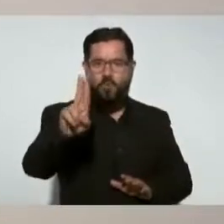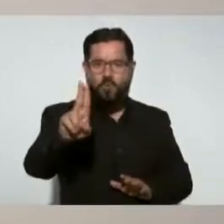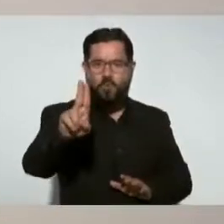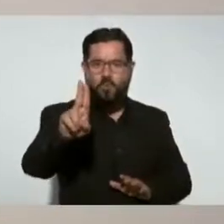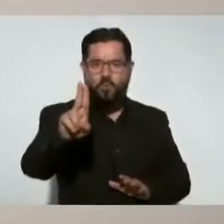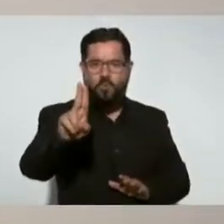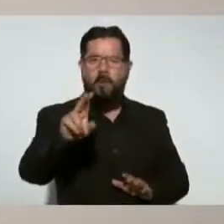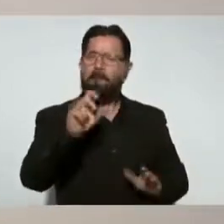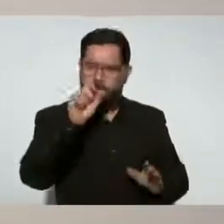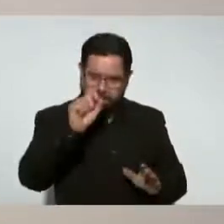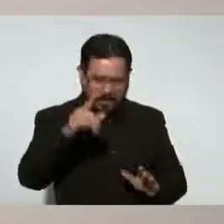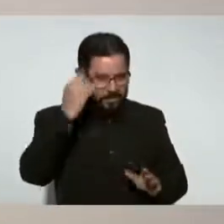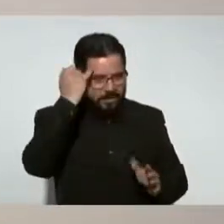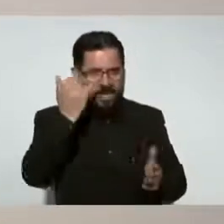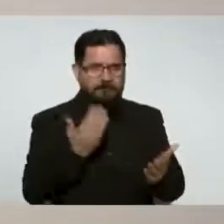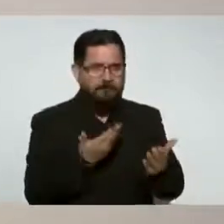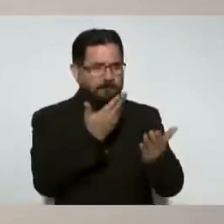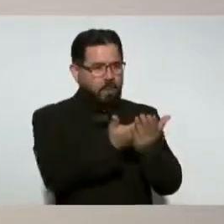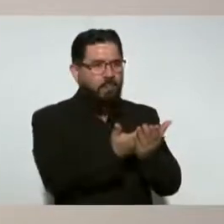Y México